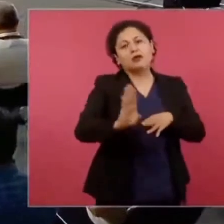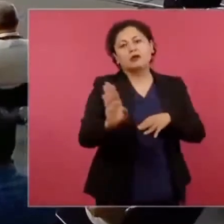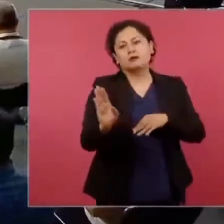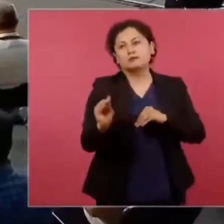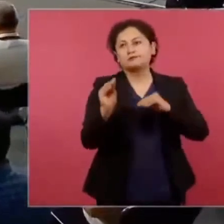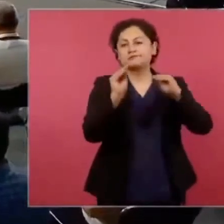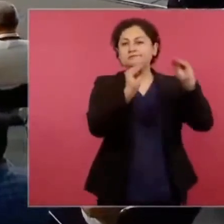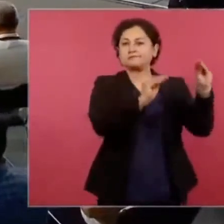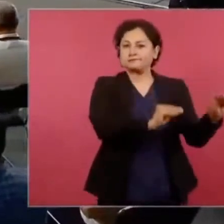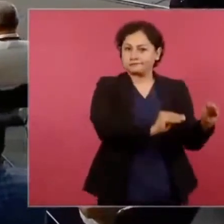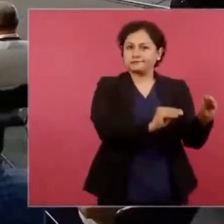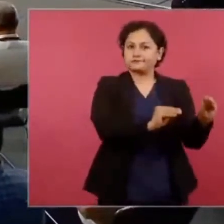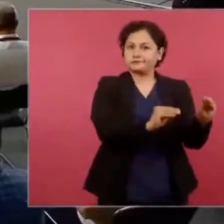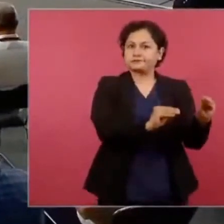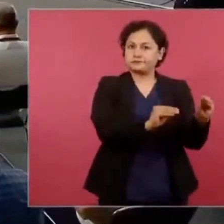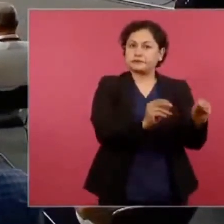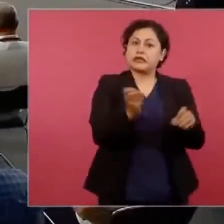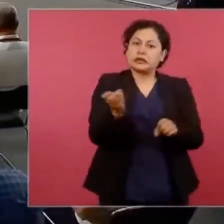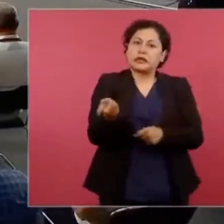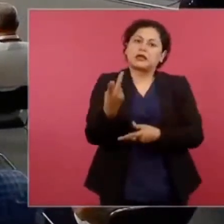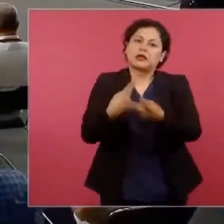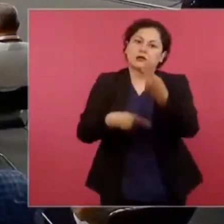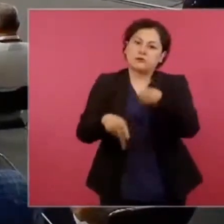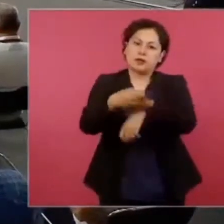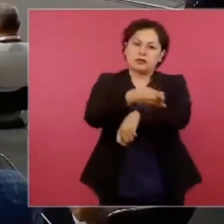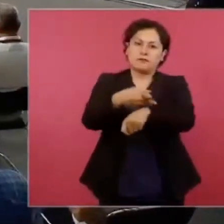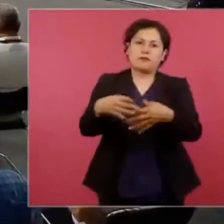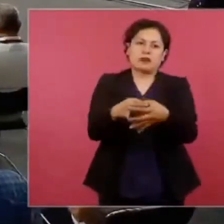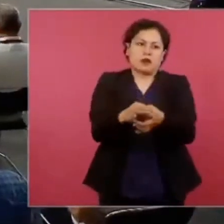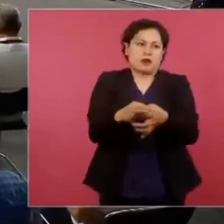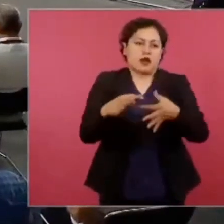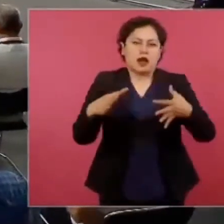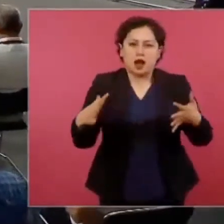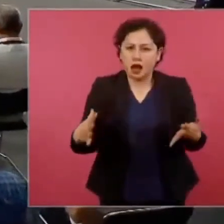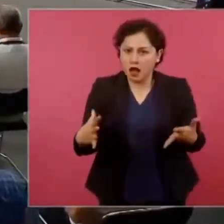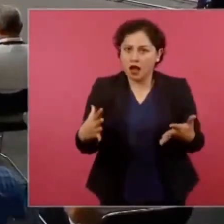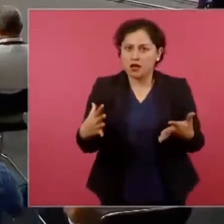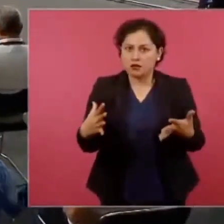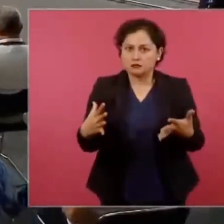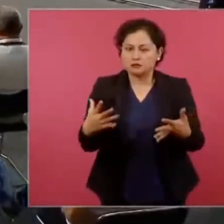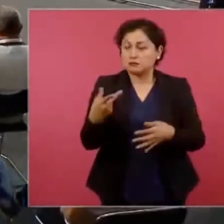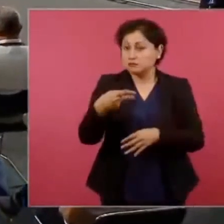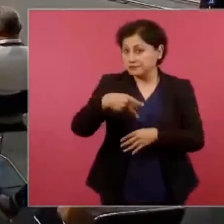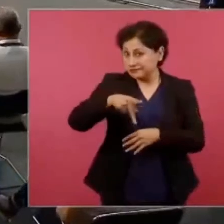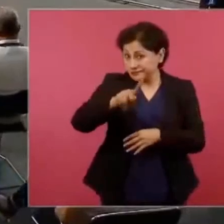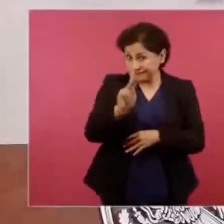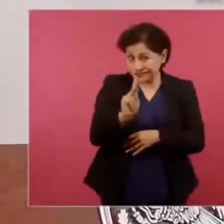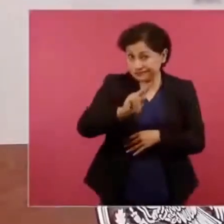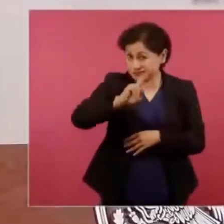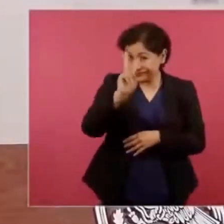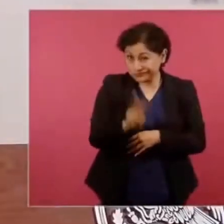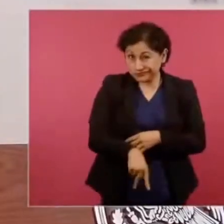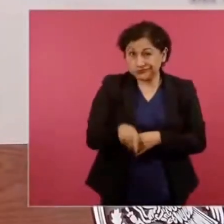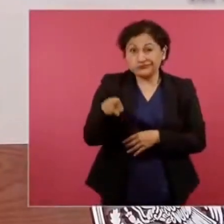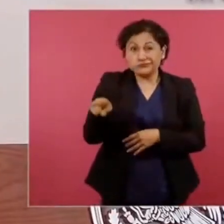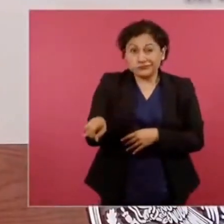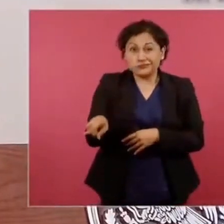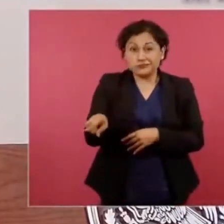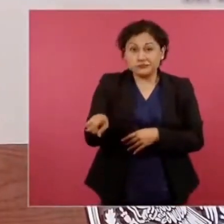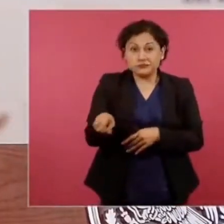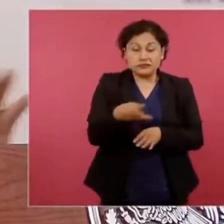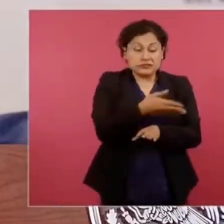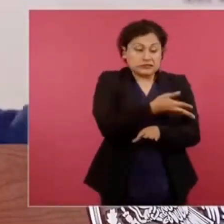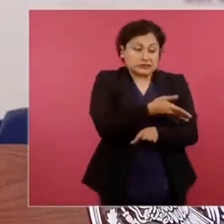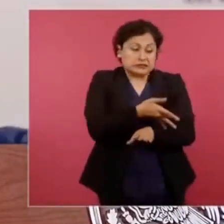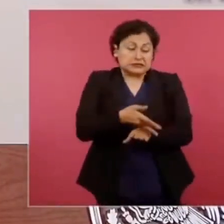problemas de desintegración de familias, pero ni así